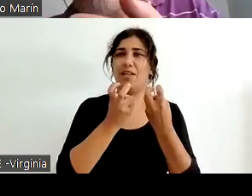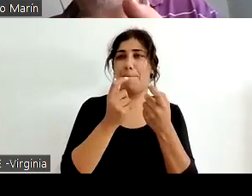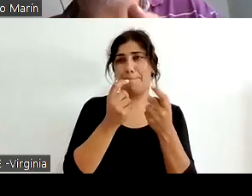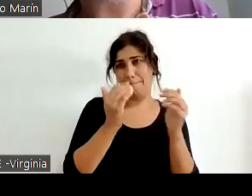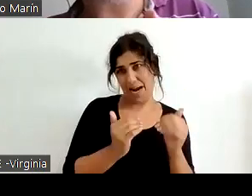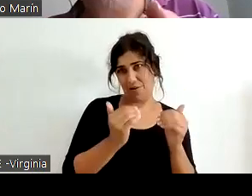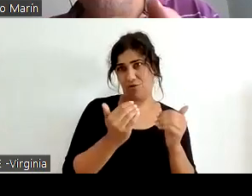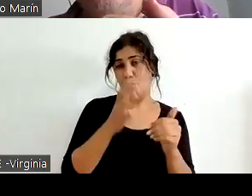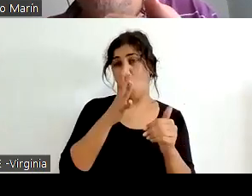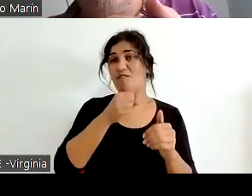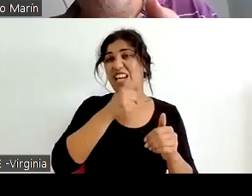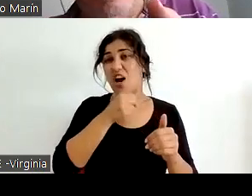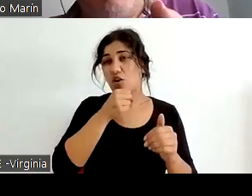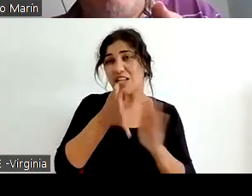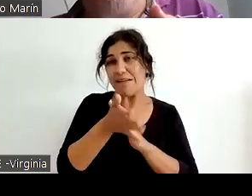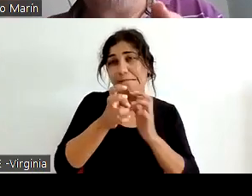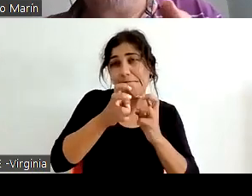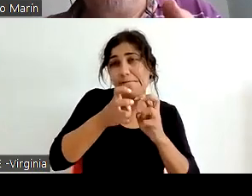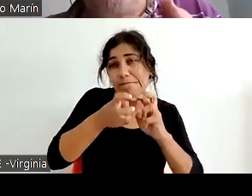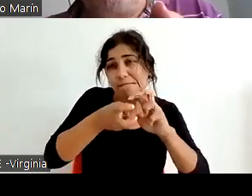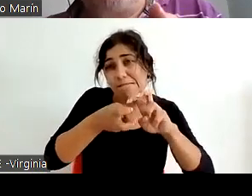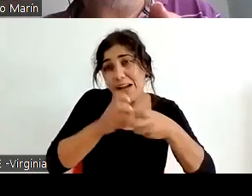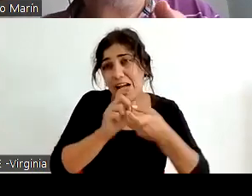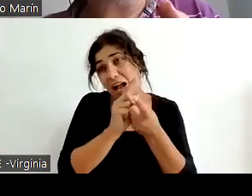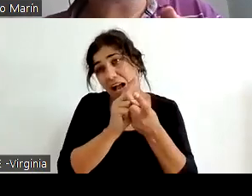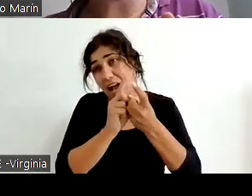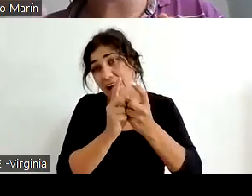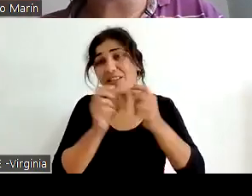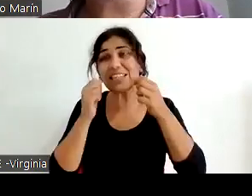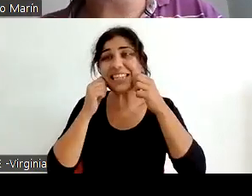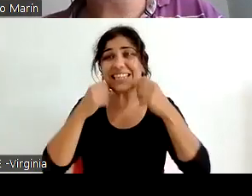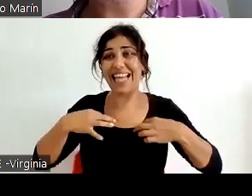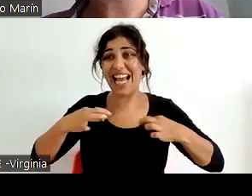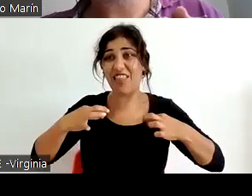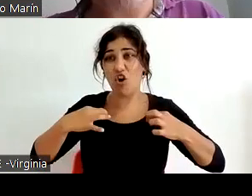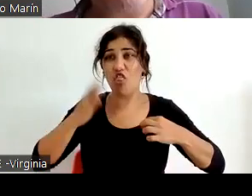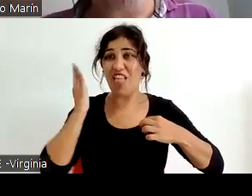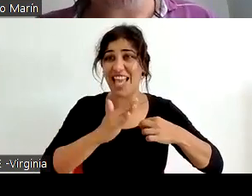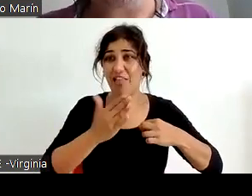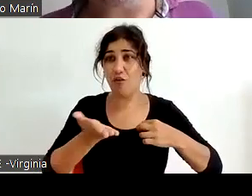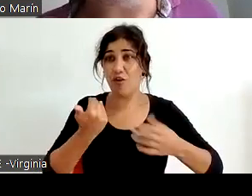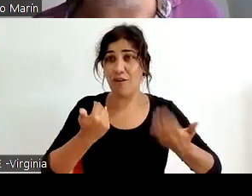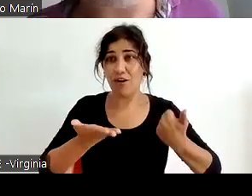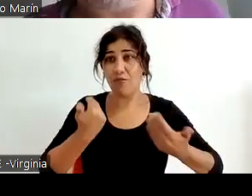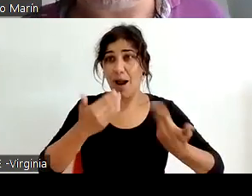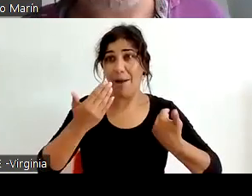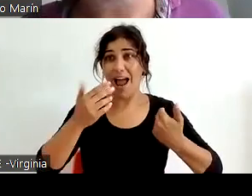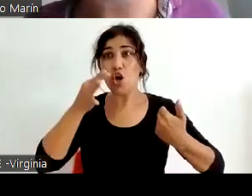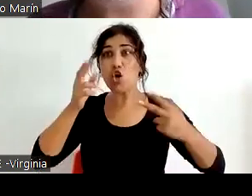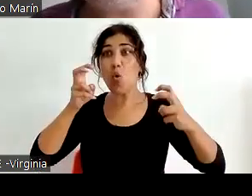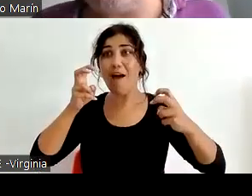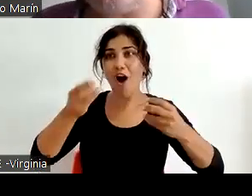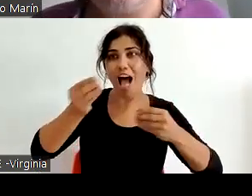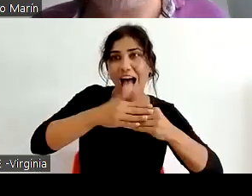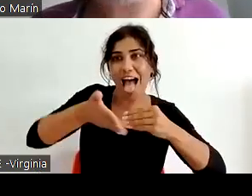conforme se va envejeciendo, el cuerpo va eliminando el tejido dañado, el tejido envejecido, y lo va regenerando en hueso nuevo. Para